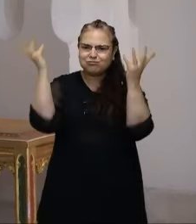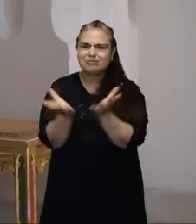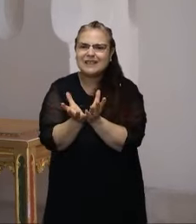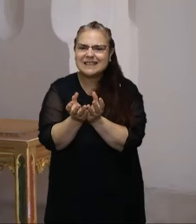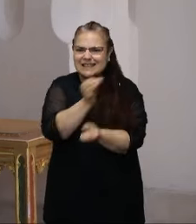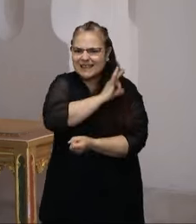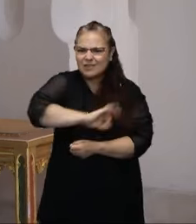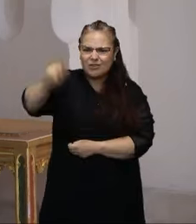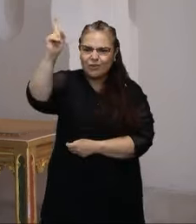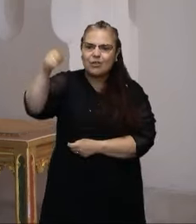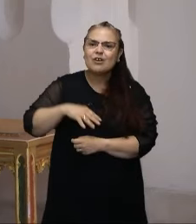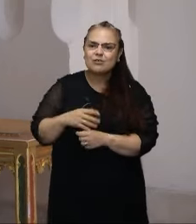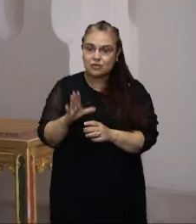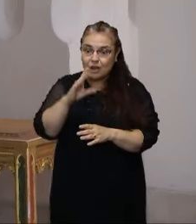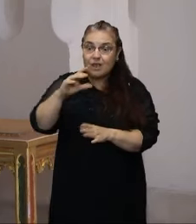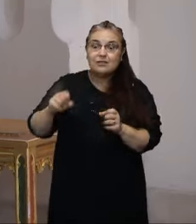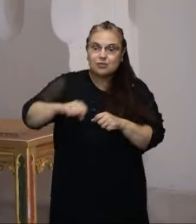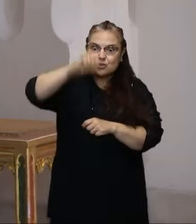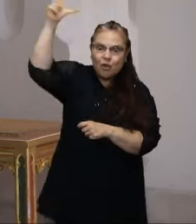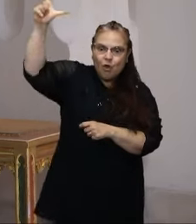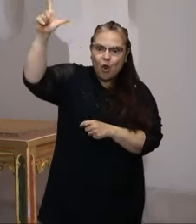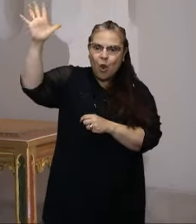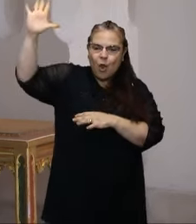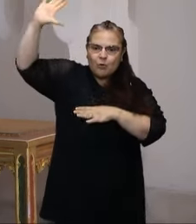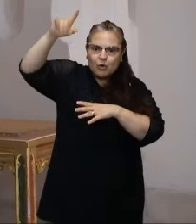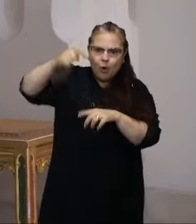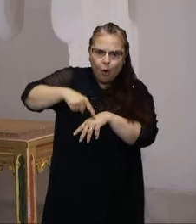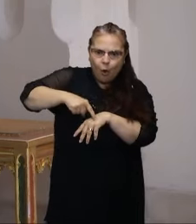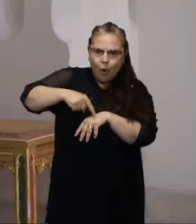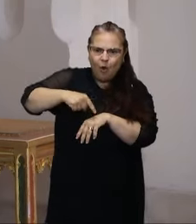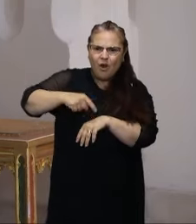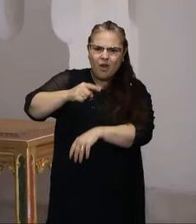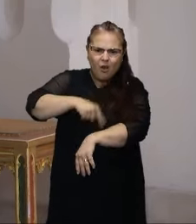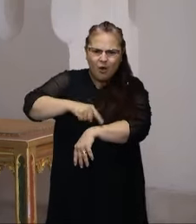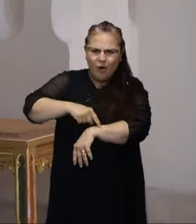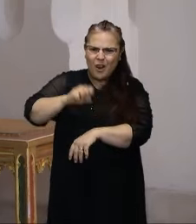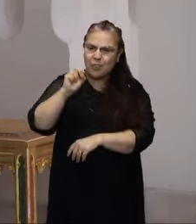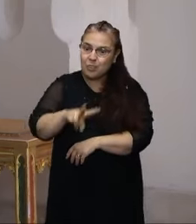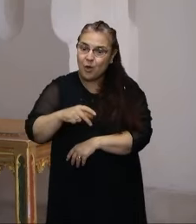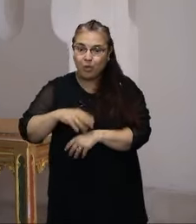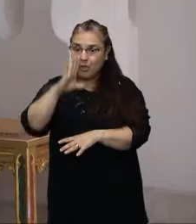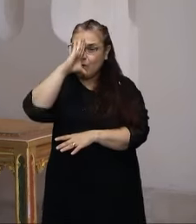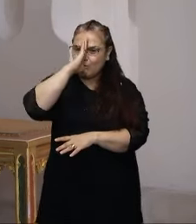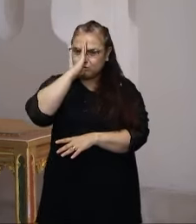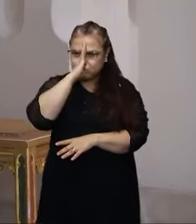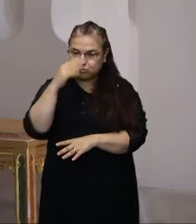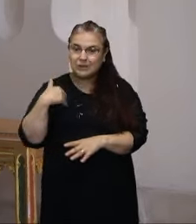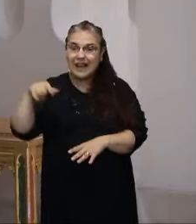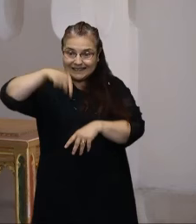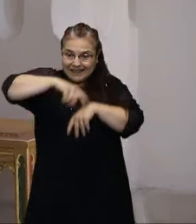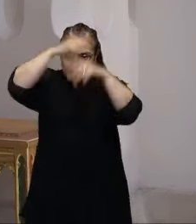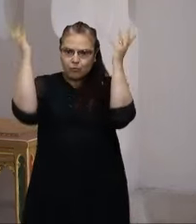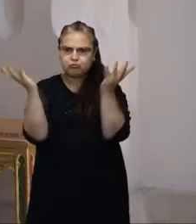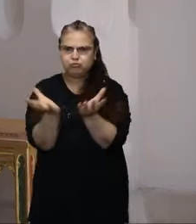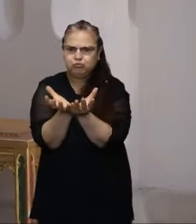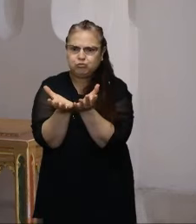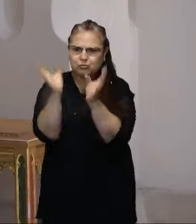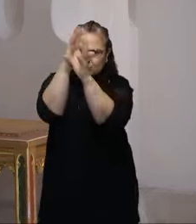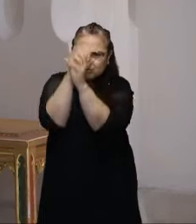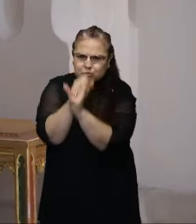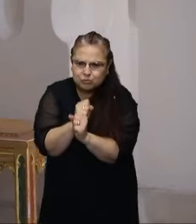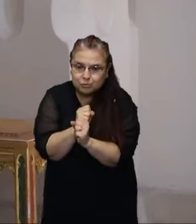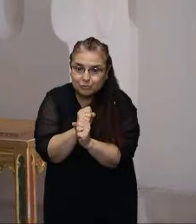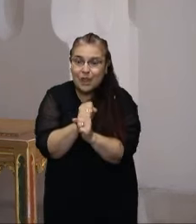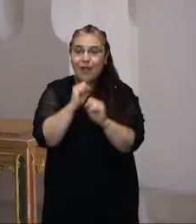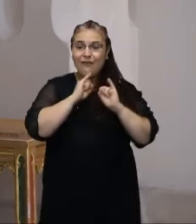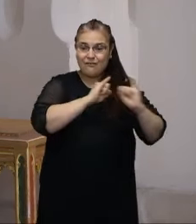que el sol se oculte a mediodía y oscureceré la tierra en pleno día. Transformaré vuestras